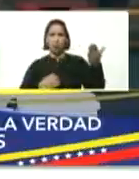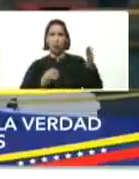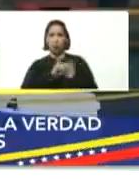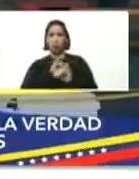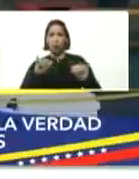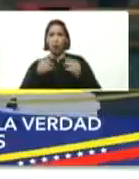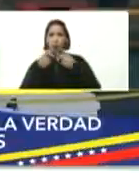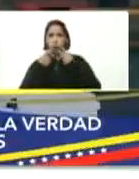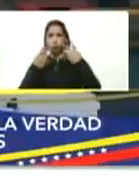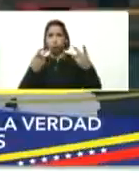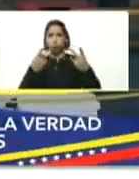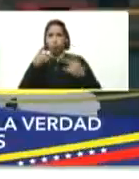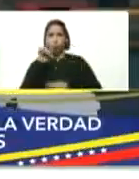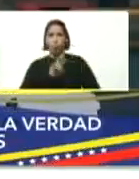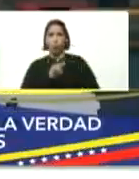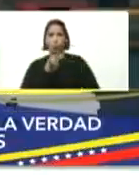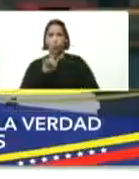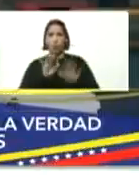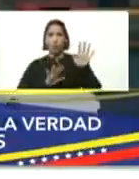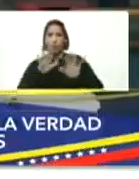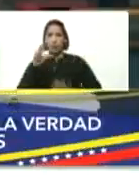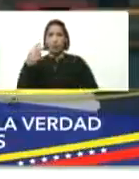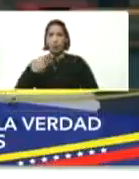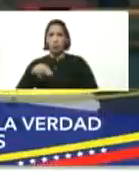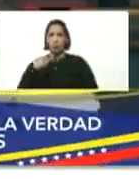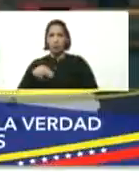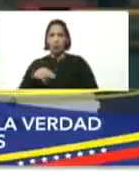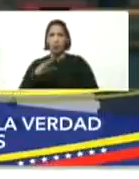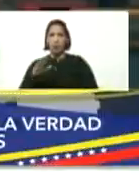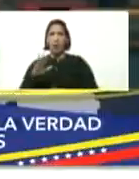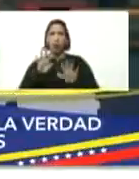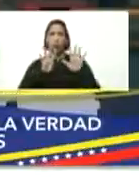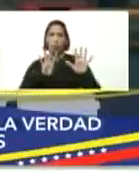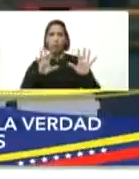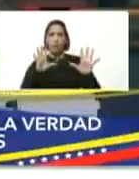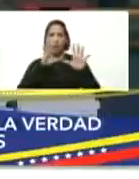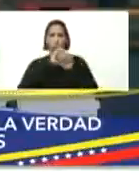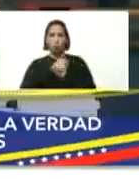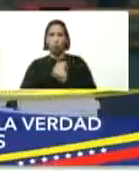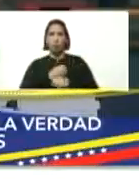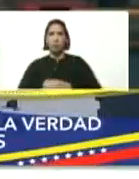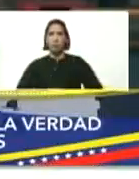estrenarán el lunes 15 de noviembre a las 9 de la noche.